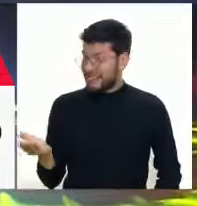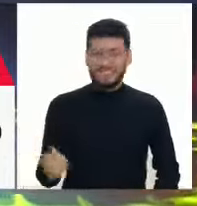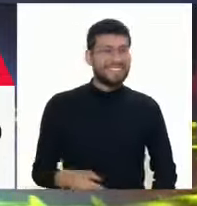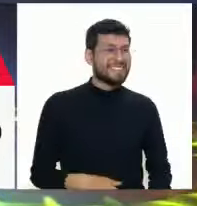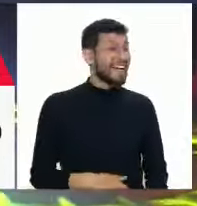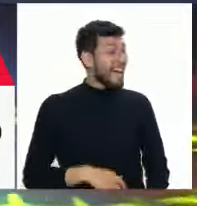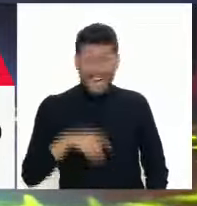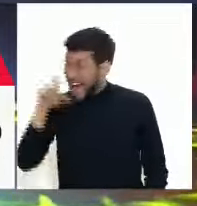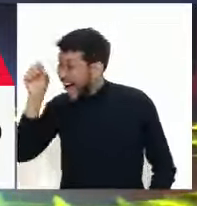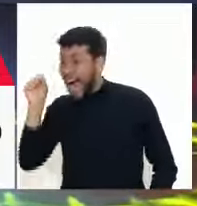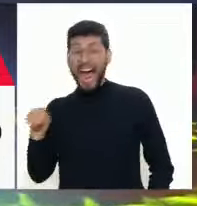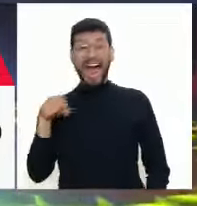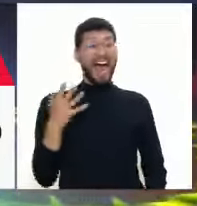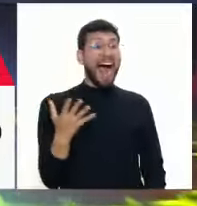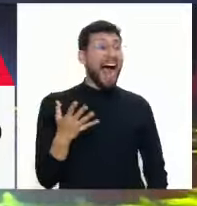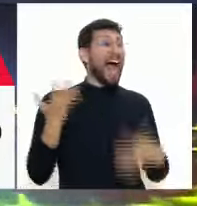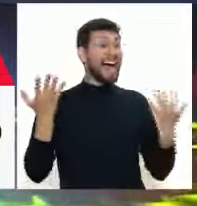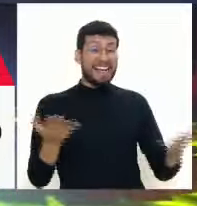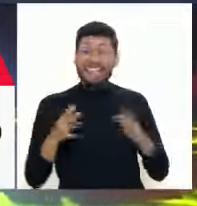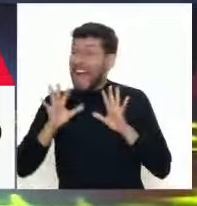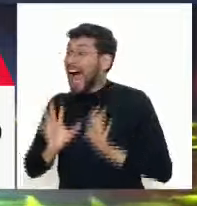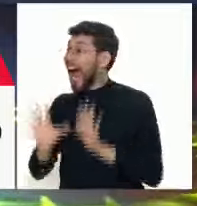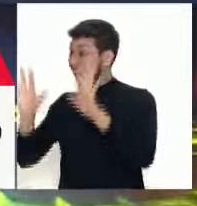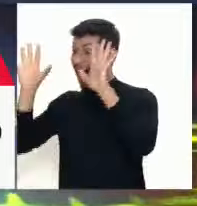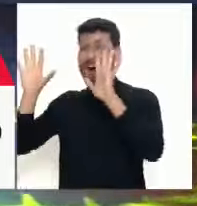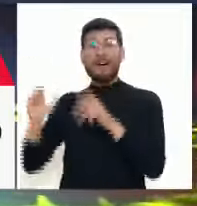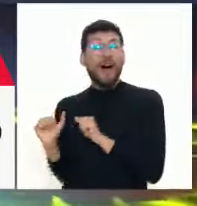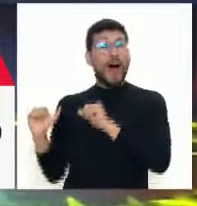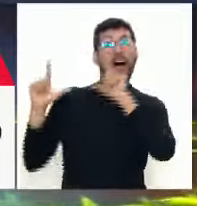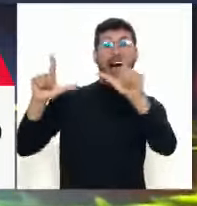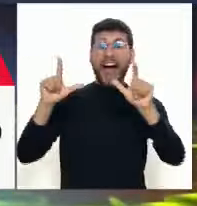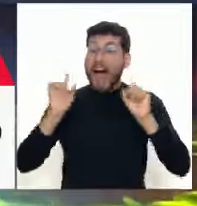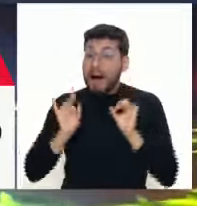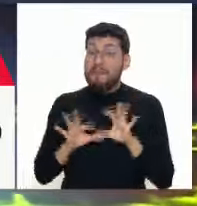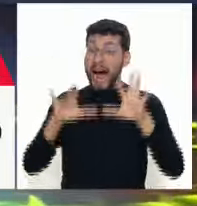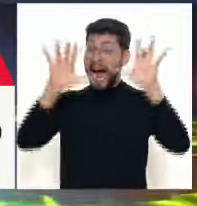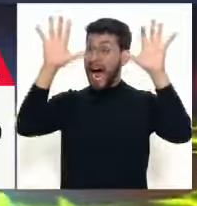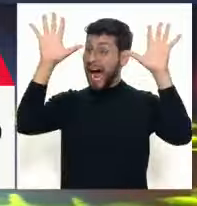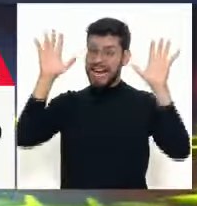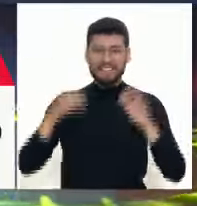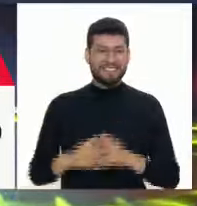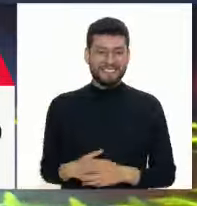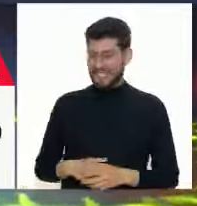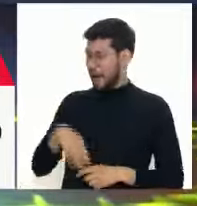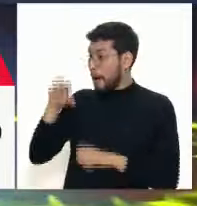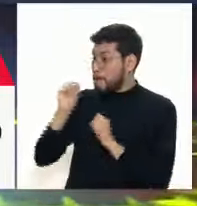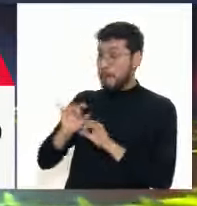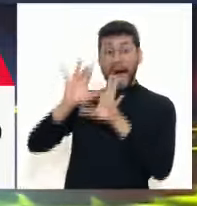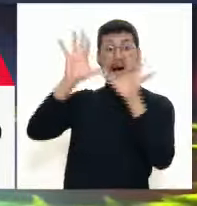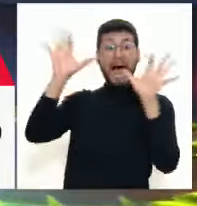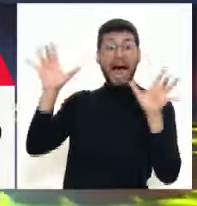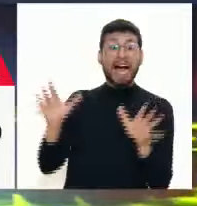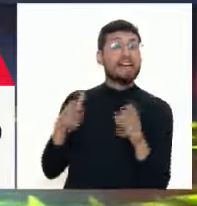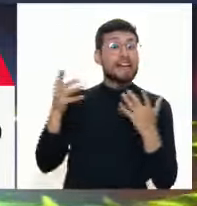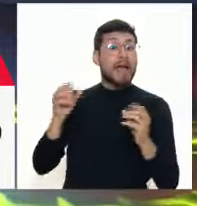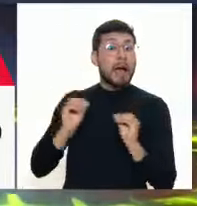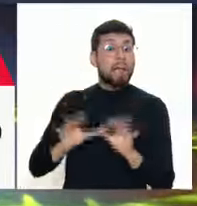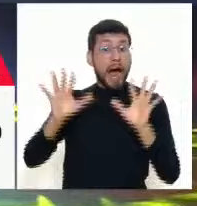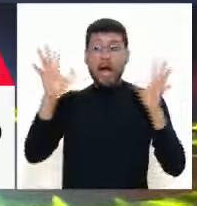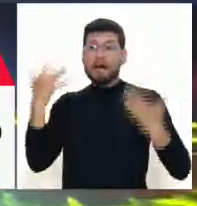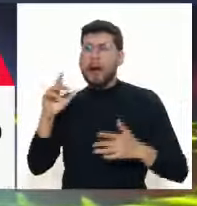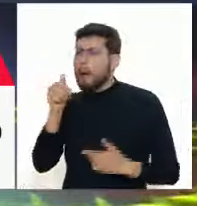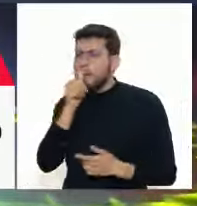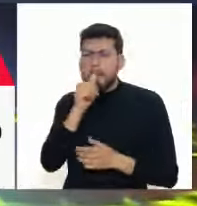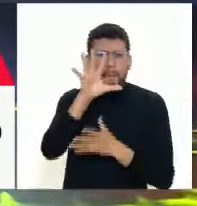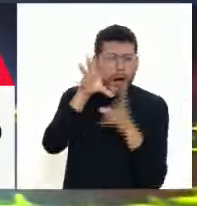¡Exacto! ¡Un increíble show de magia! la magia. La magia, ese misterio,